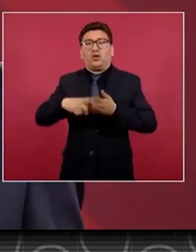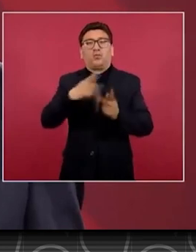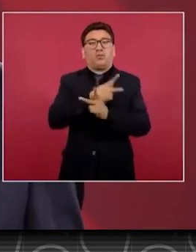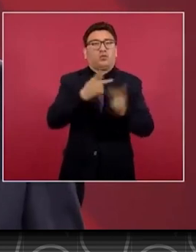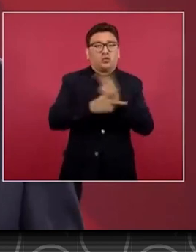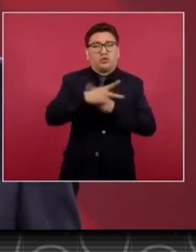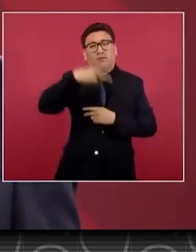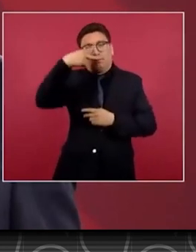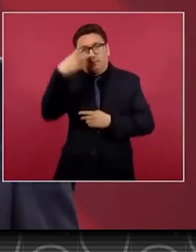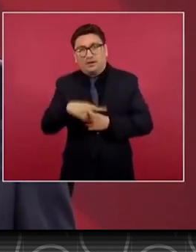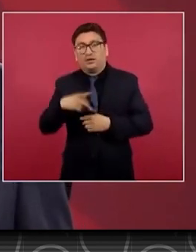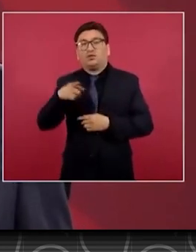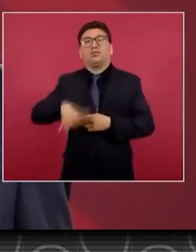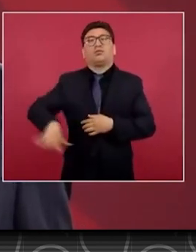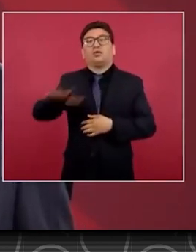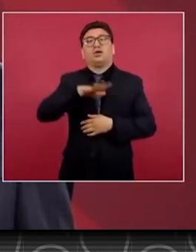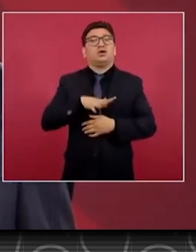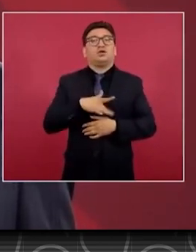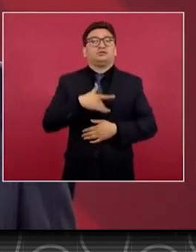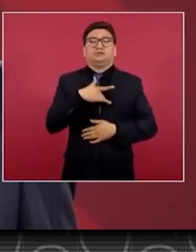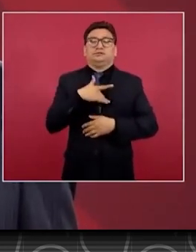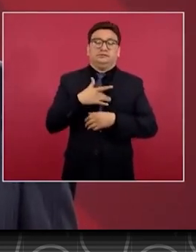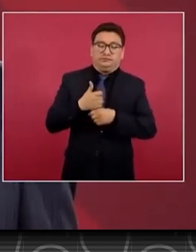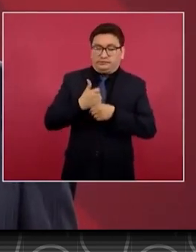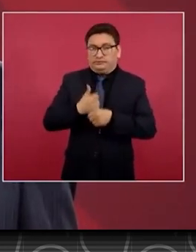que son los que van a padecer